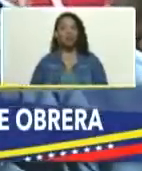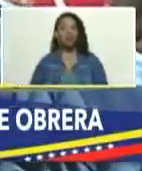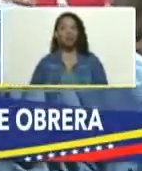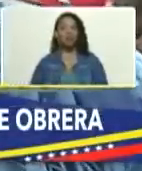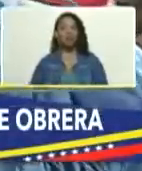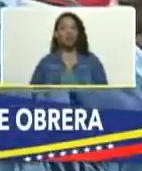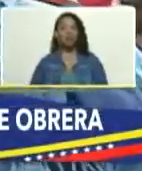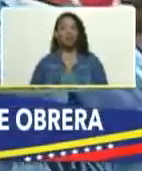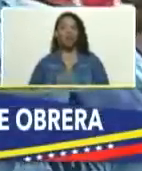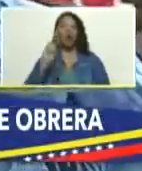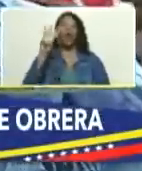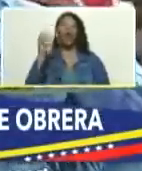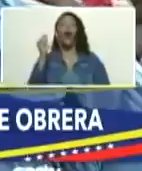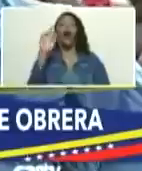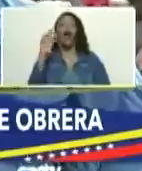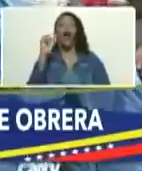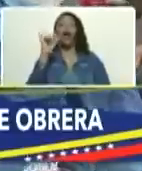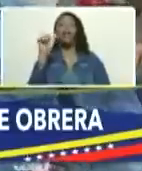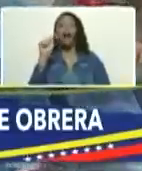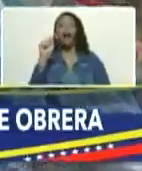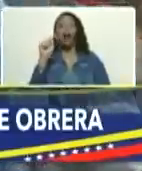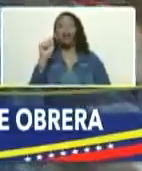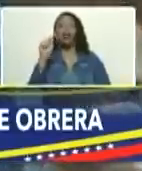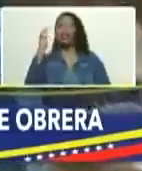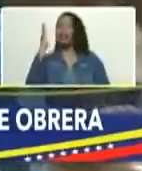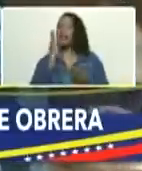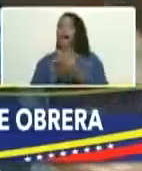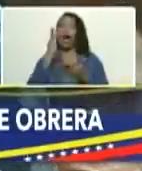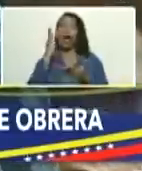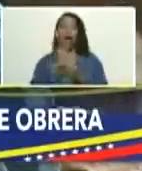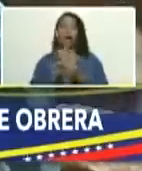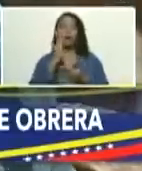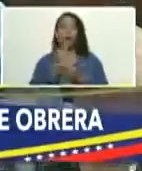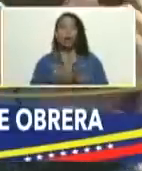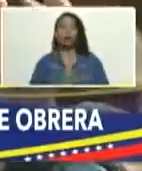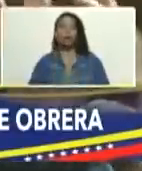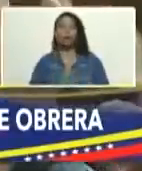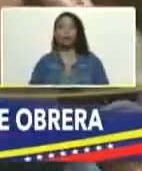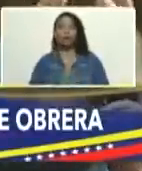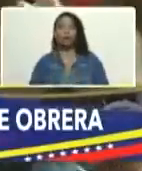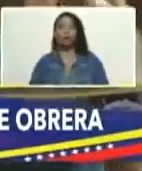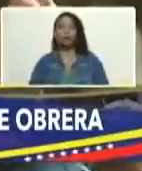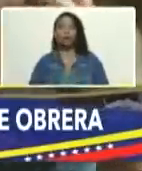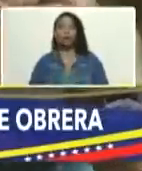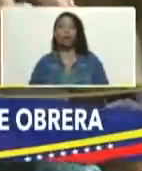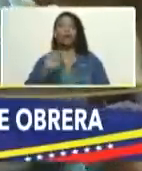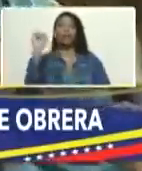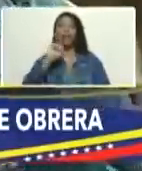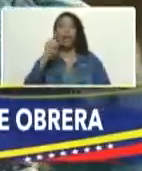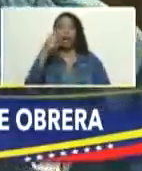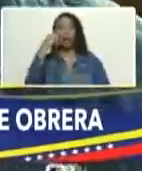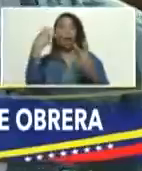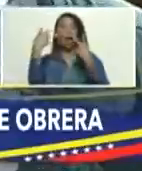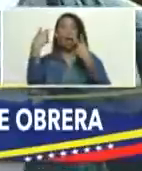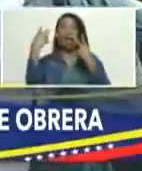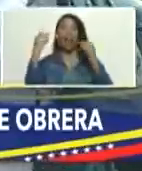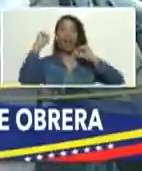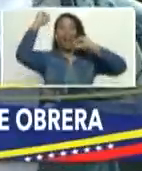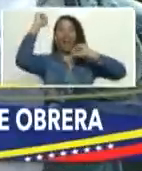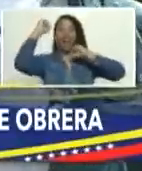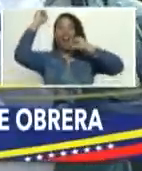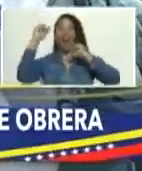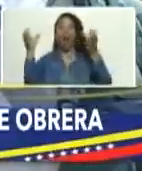El Siguaraya, vale. Siempre. Ah, Siguaraya, mira, tiene su barra el Siguaraya,